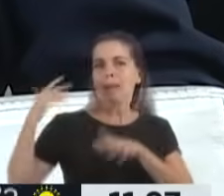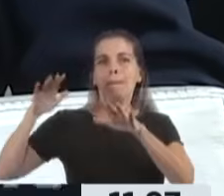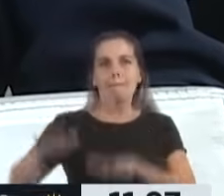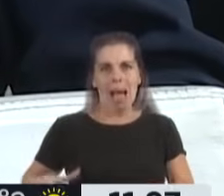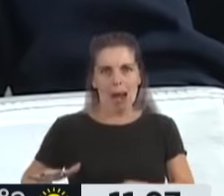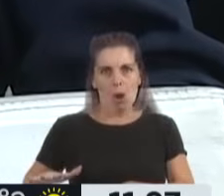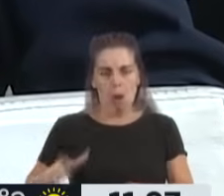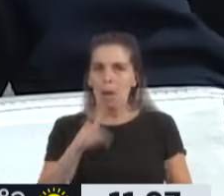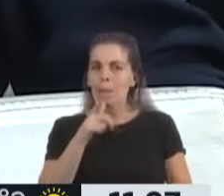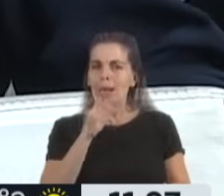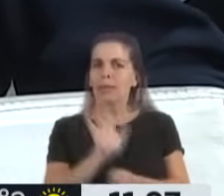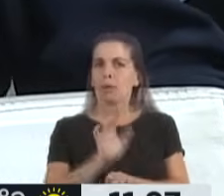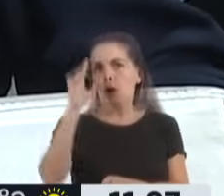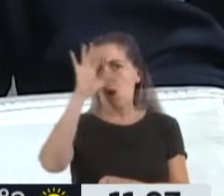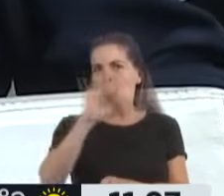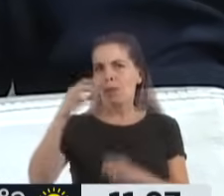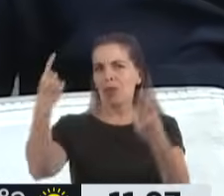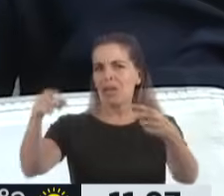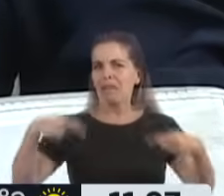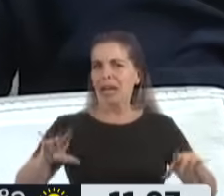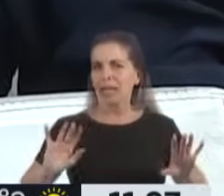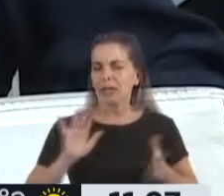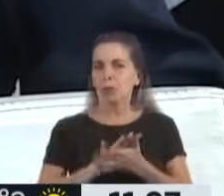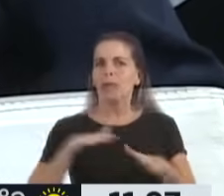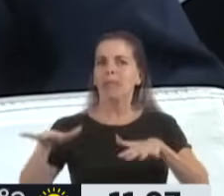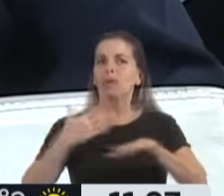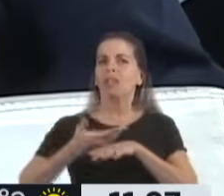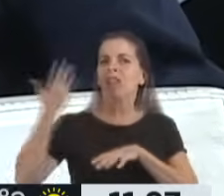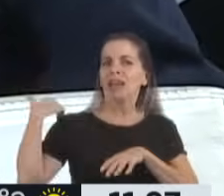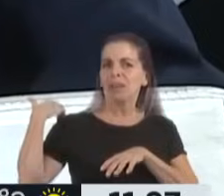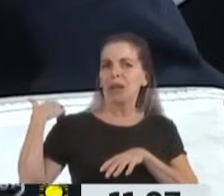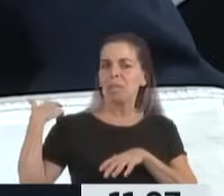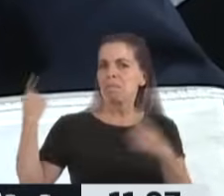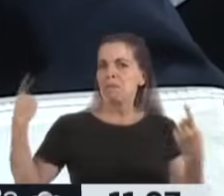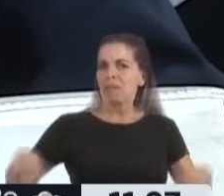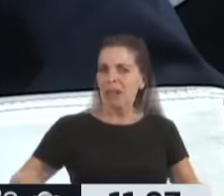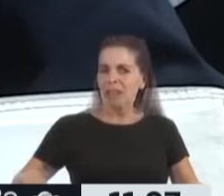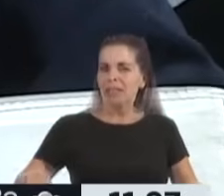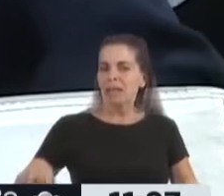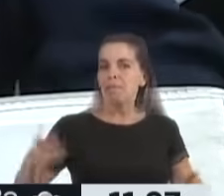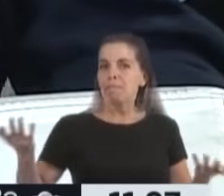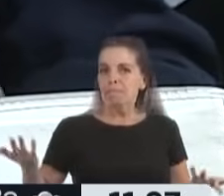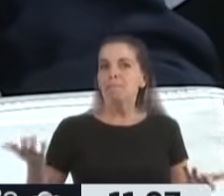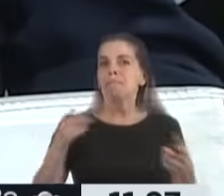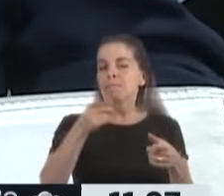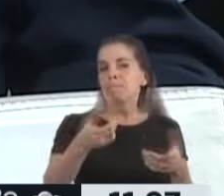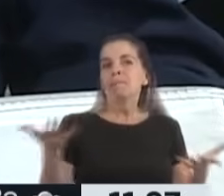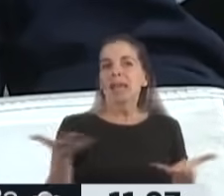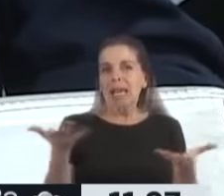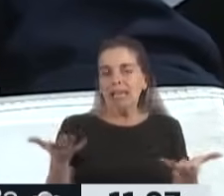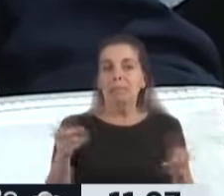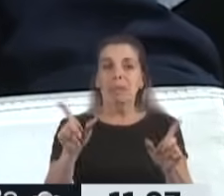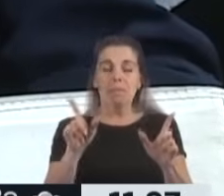hay dos visiones completamente diferentes de lo que sucedió en la jornada de ayer. Por un lado, lo que de alguna manera reflejan